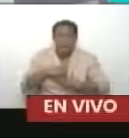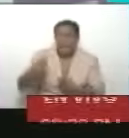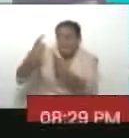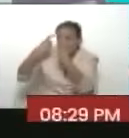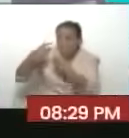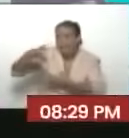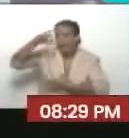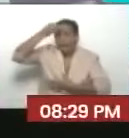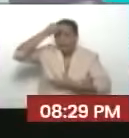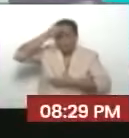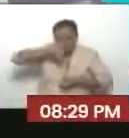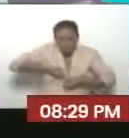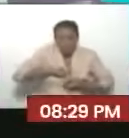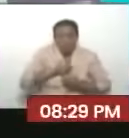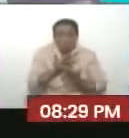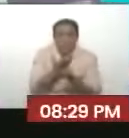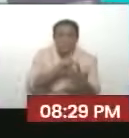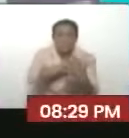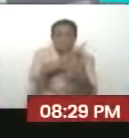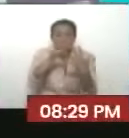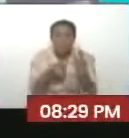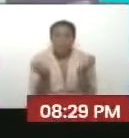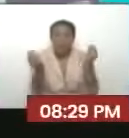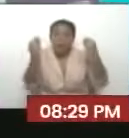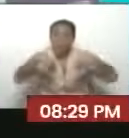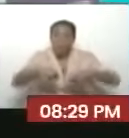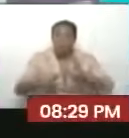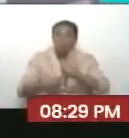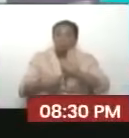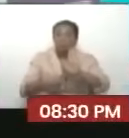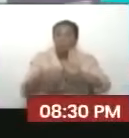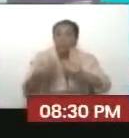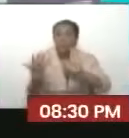decir que esos 5 consensos hoy configuran